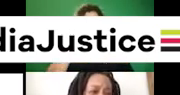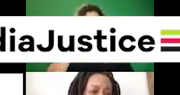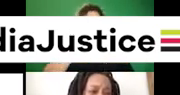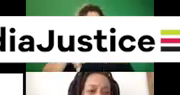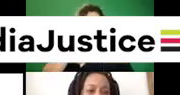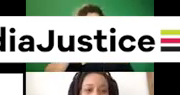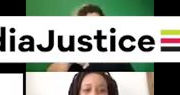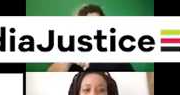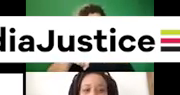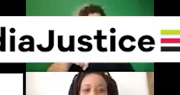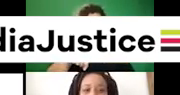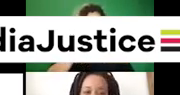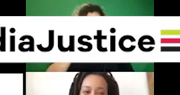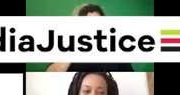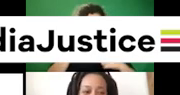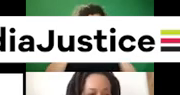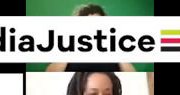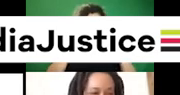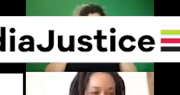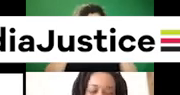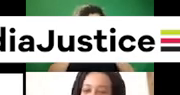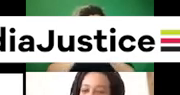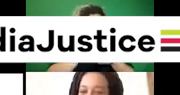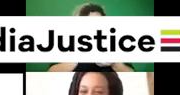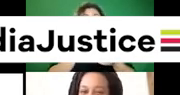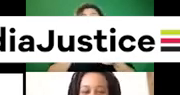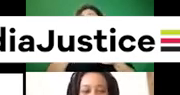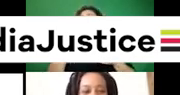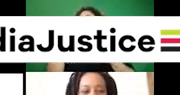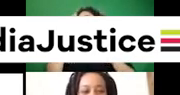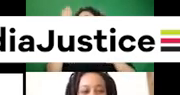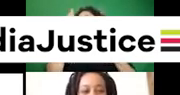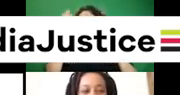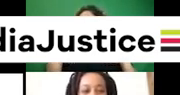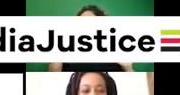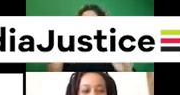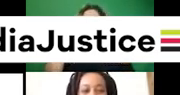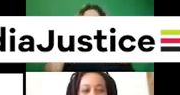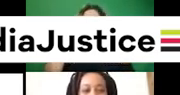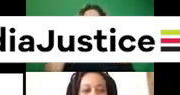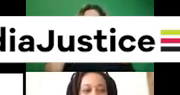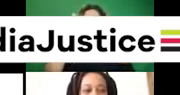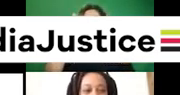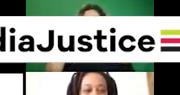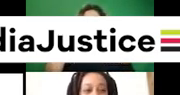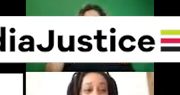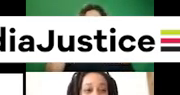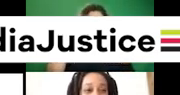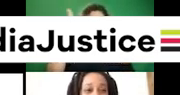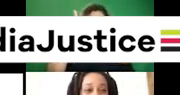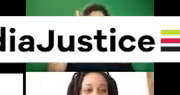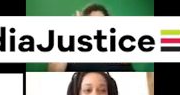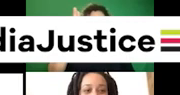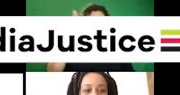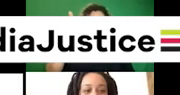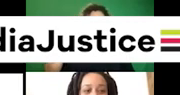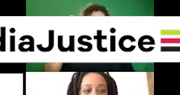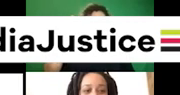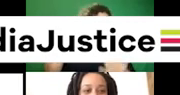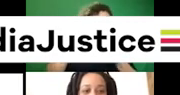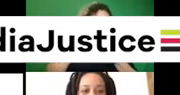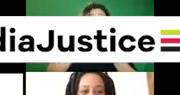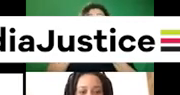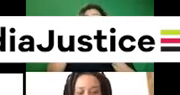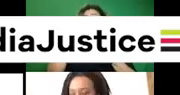y si podemos responder esa pregunta no en donde cuando podemos volver a ver